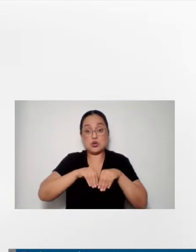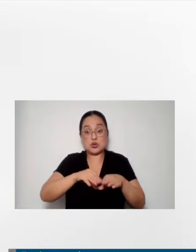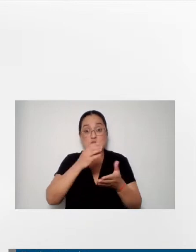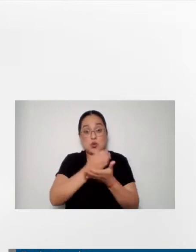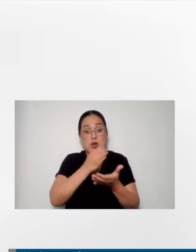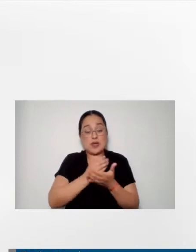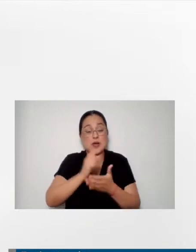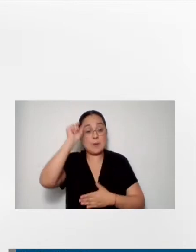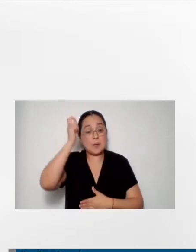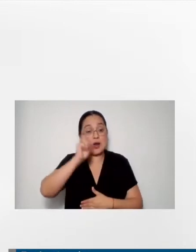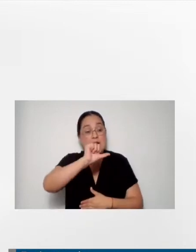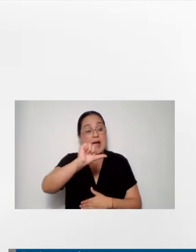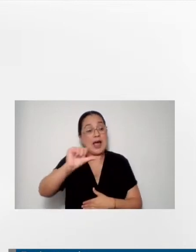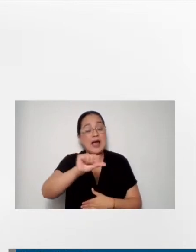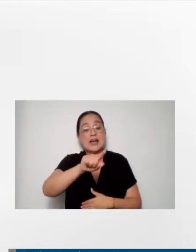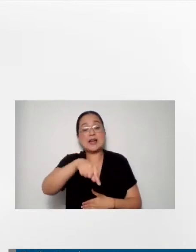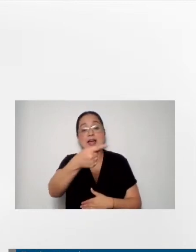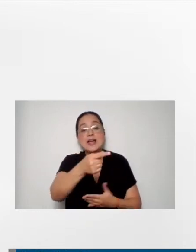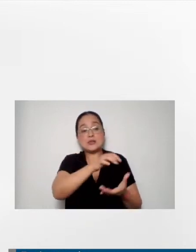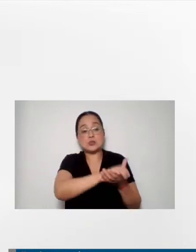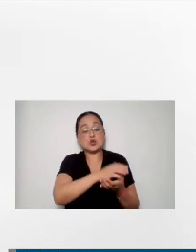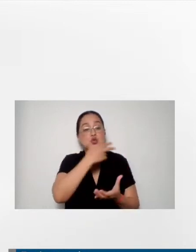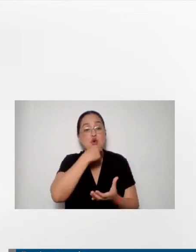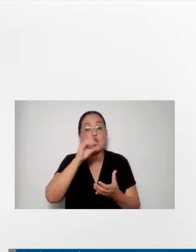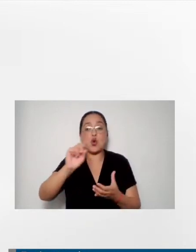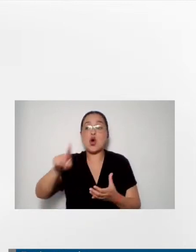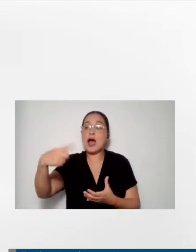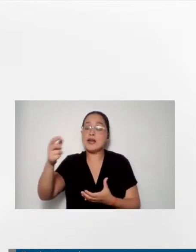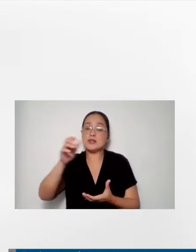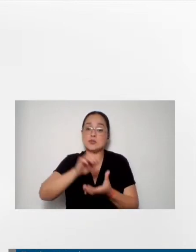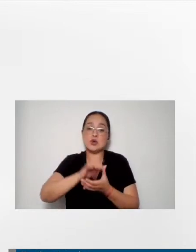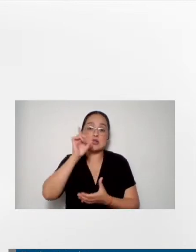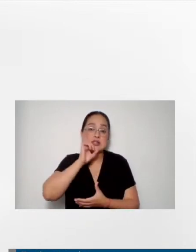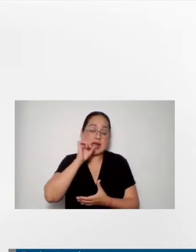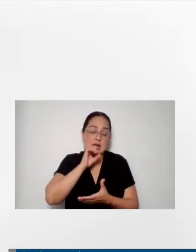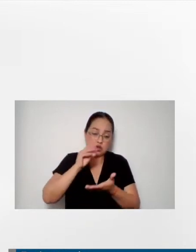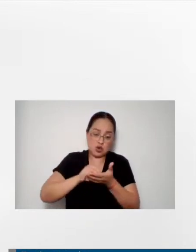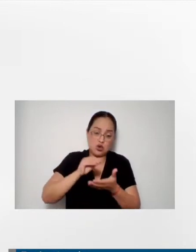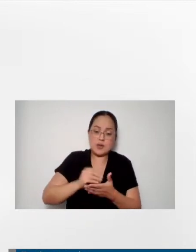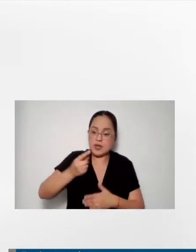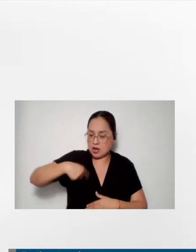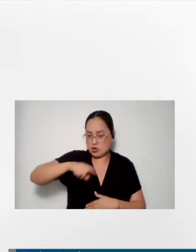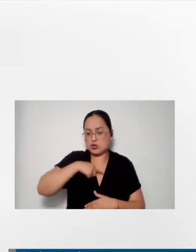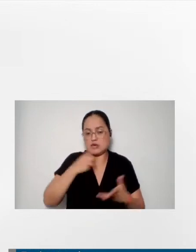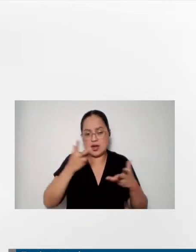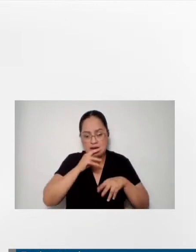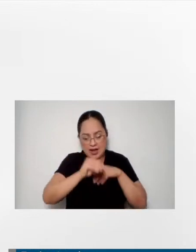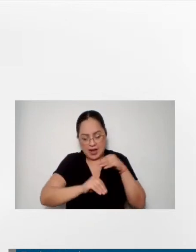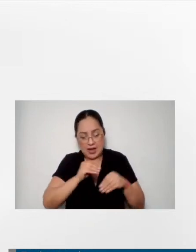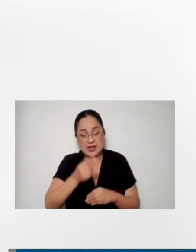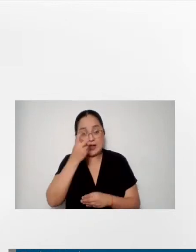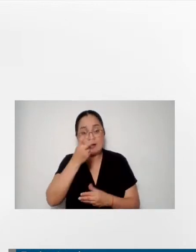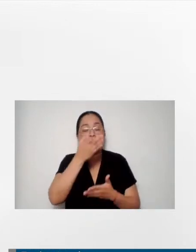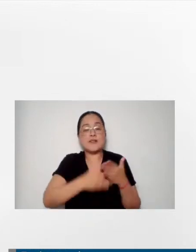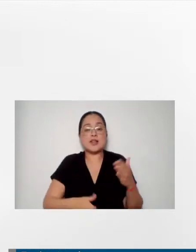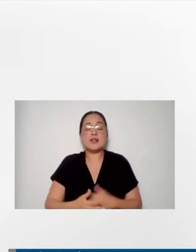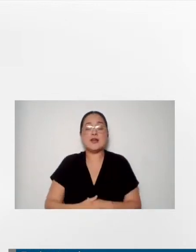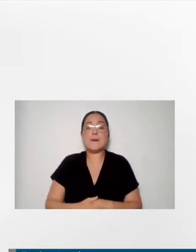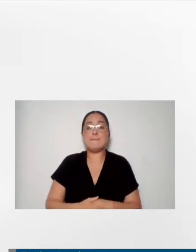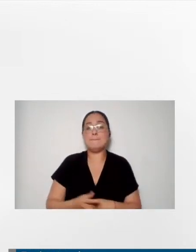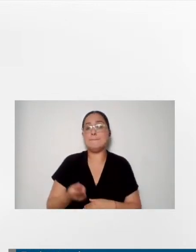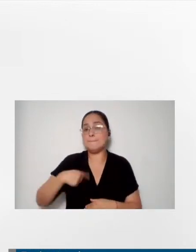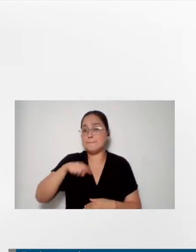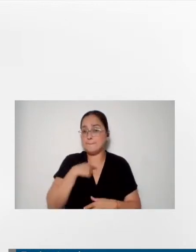alimentos entre cónyuges que está ahí siendo trabajado. Pero sí, claro, falta eso, ¿no? Hablábamos de los